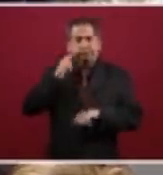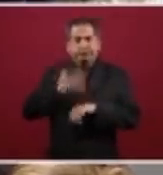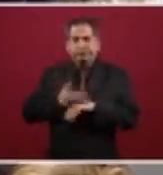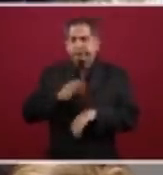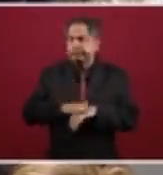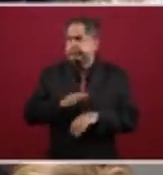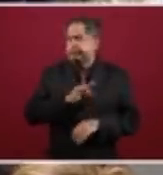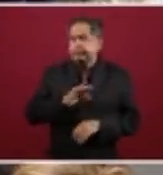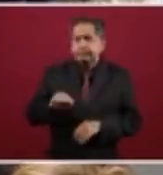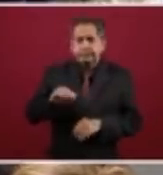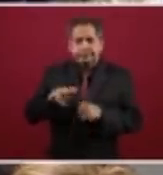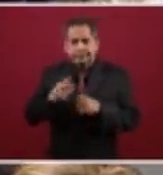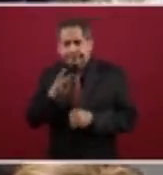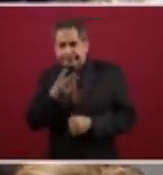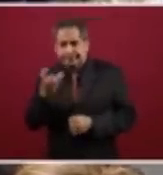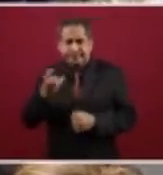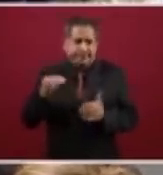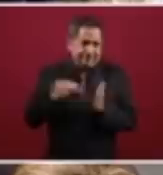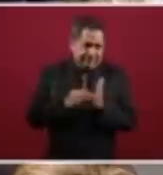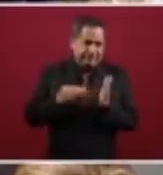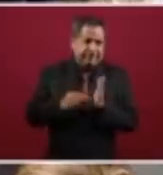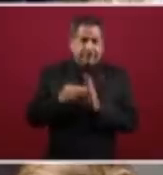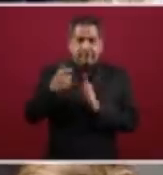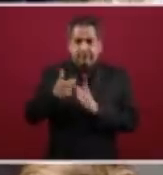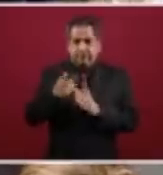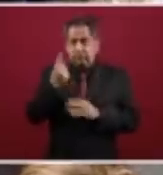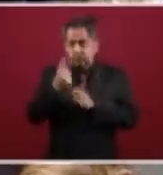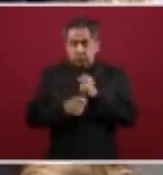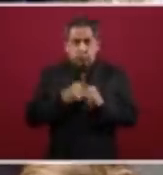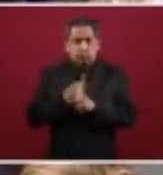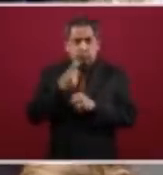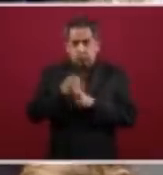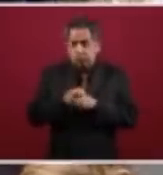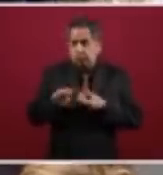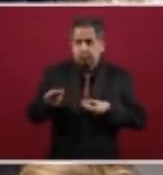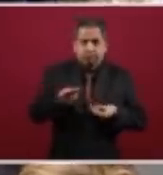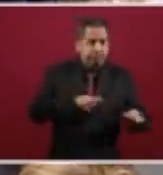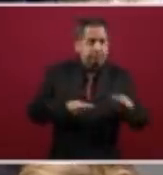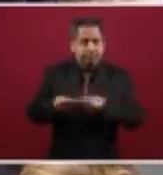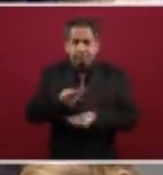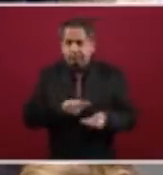un poco más de 300,000 millones de pesos al año,